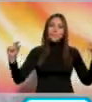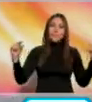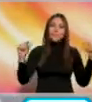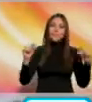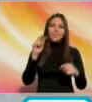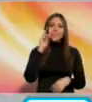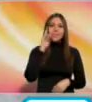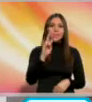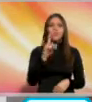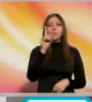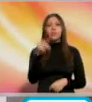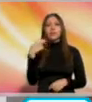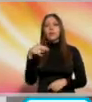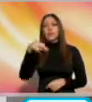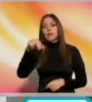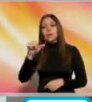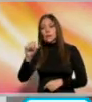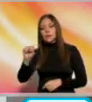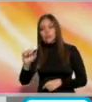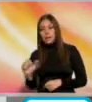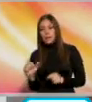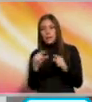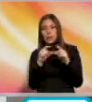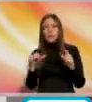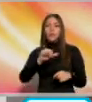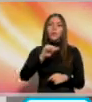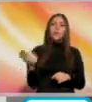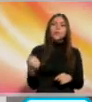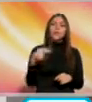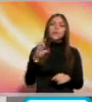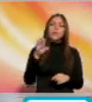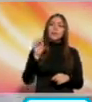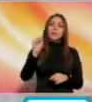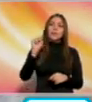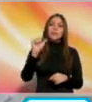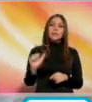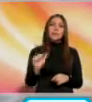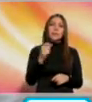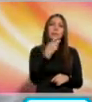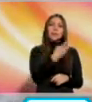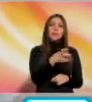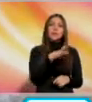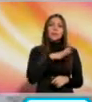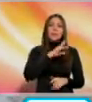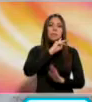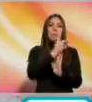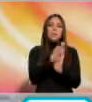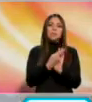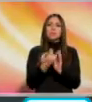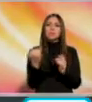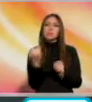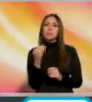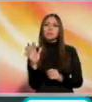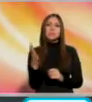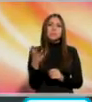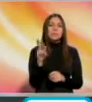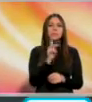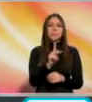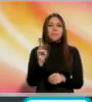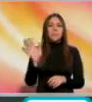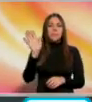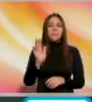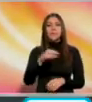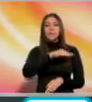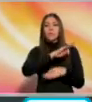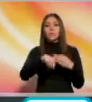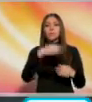ESA. Una es la sí. NASA y otra es la ESA. La Exactamente. NASA, la ESA. Pero la ESA justo Sí. tiene un programa muy similar y todos tienen